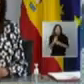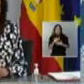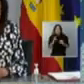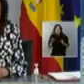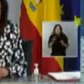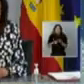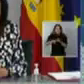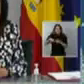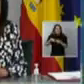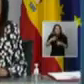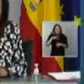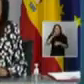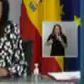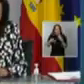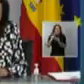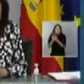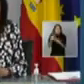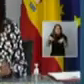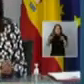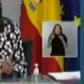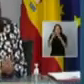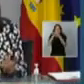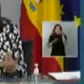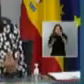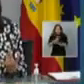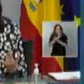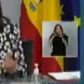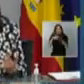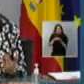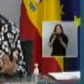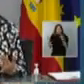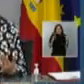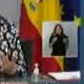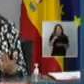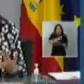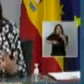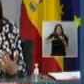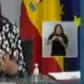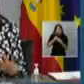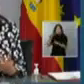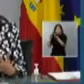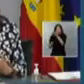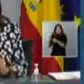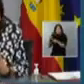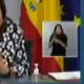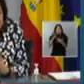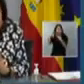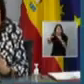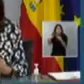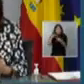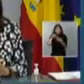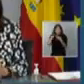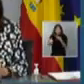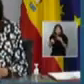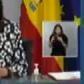más combustible. Nada. No hacemos nada, el combustible lo sigue gastando. Un poquito de sentido común también, estoy viendo, ¿no?, por aquí. Pero todo esto.